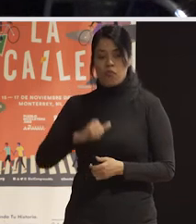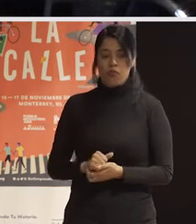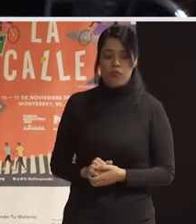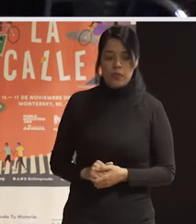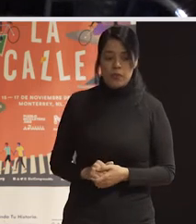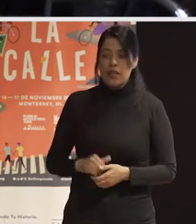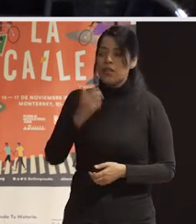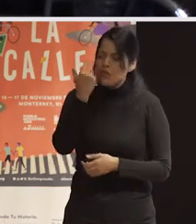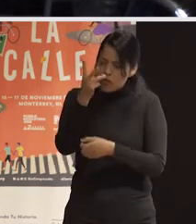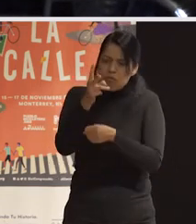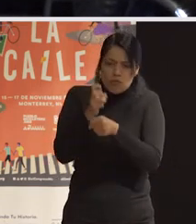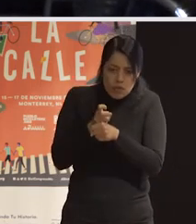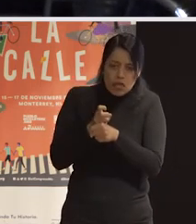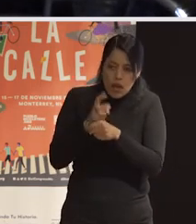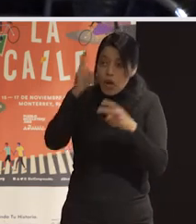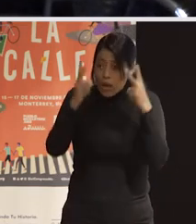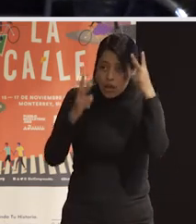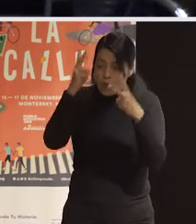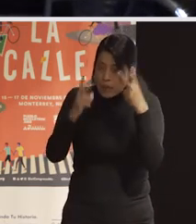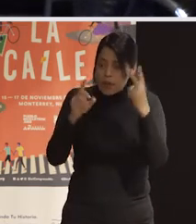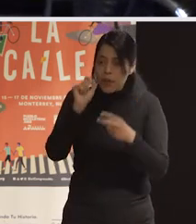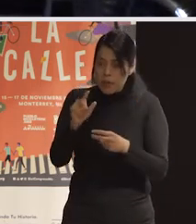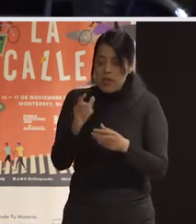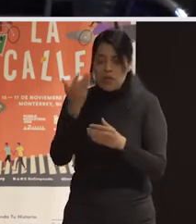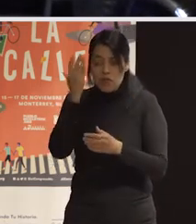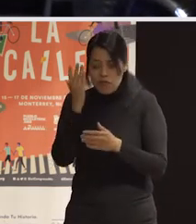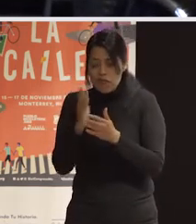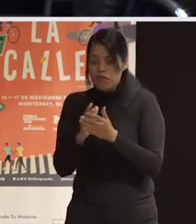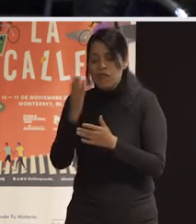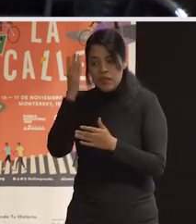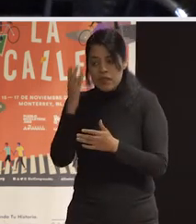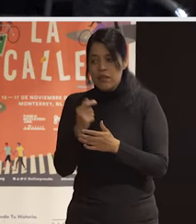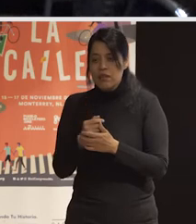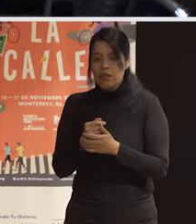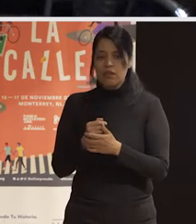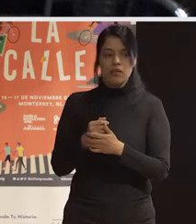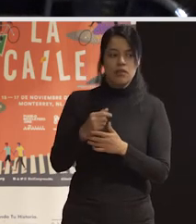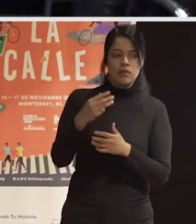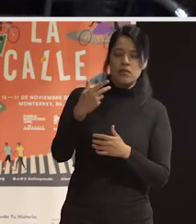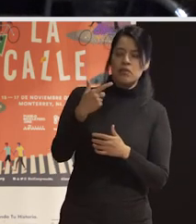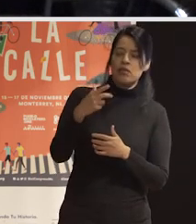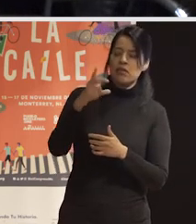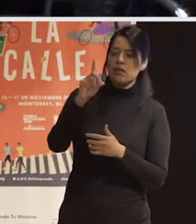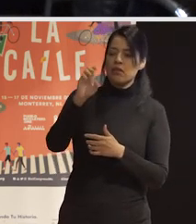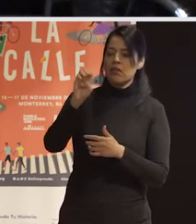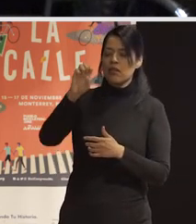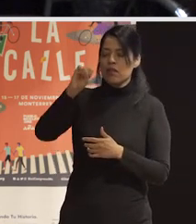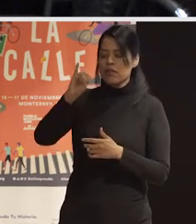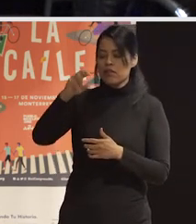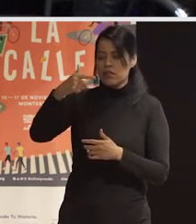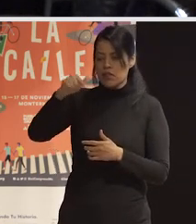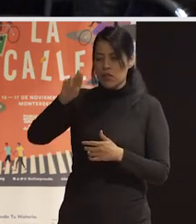quiero invitarlos a que visiten también nuestras páginas de en el facebook de siwa memoria que stewart murcia quiere decir